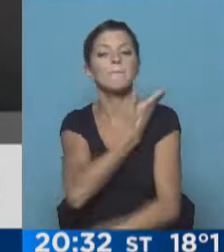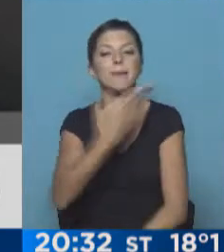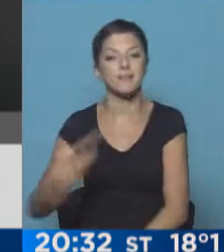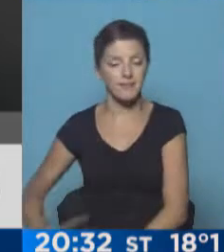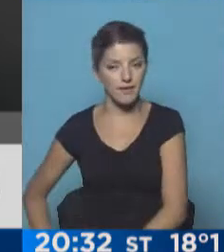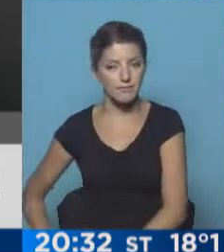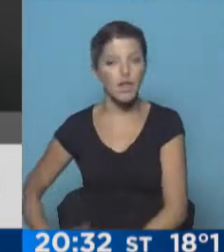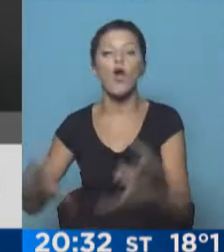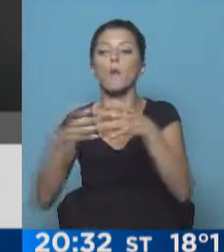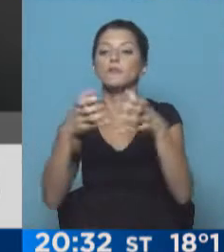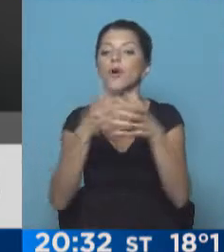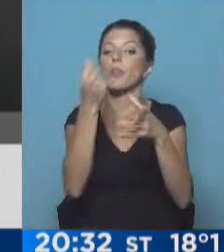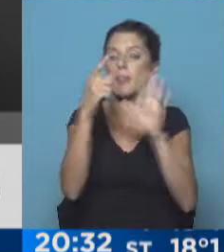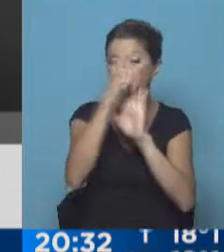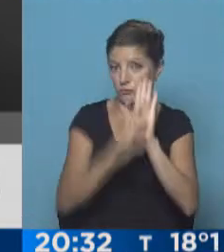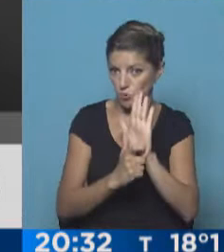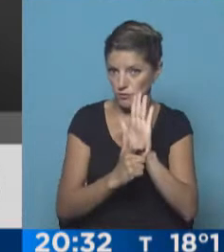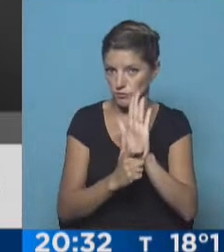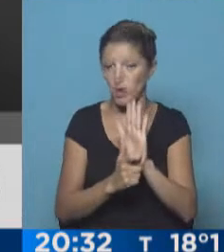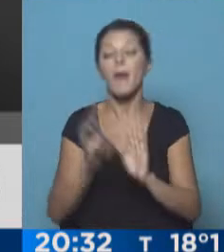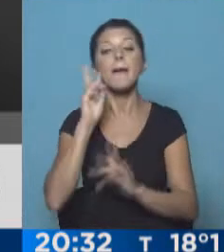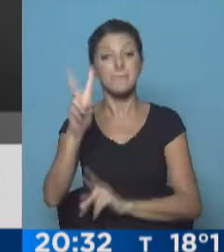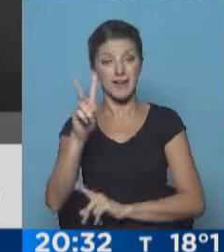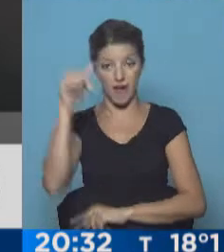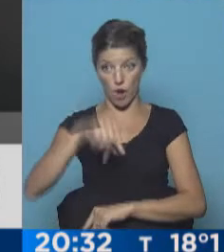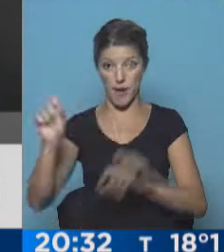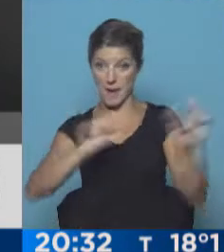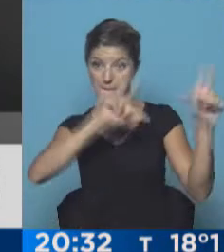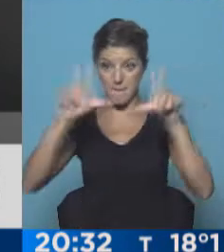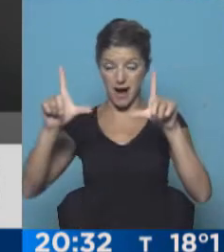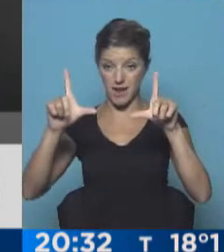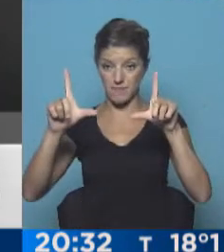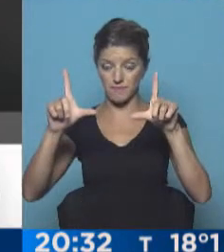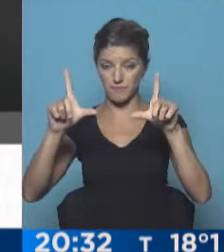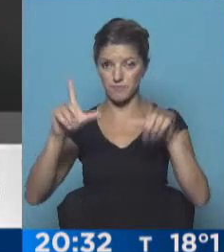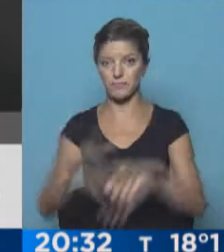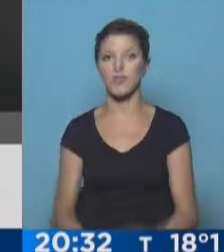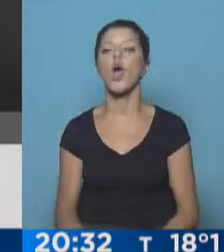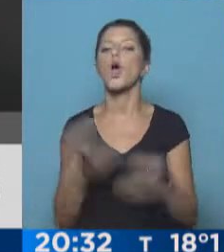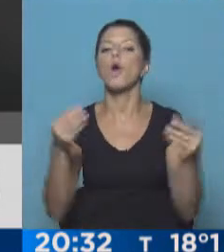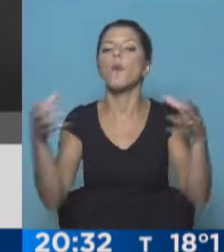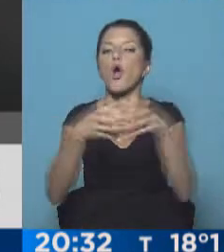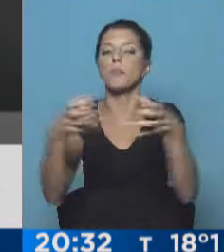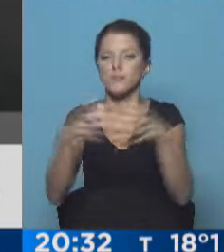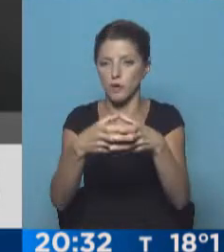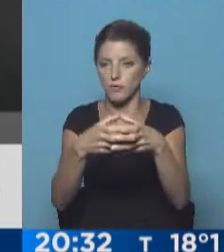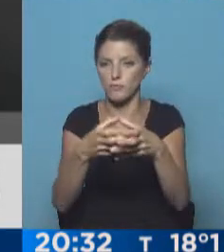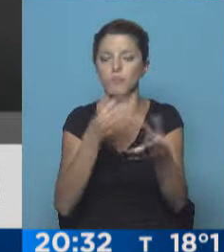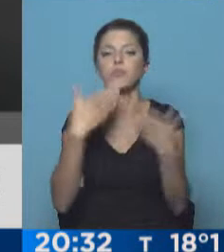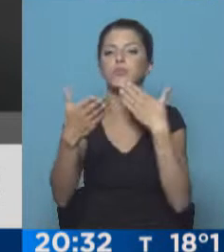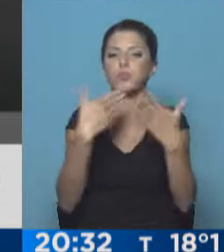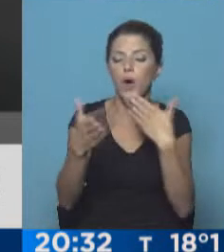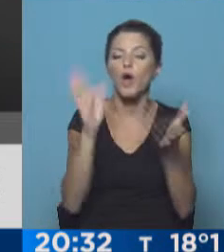de Presupuesto, el macrista Laspina. Estas son las imágenes del funcionamiento de la Comisión Plenaria